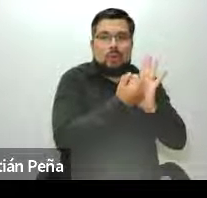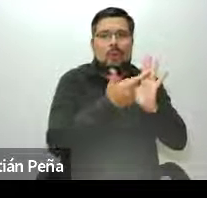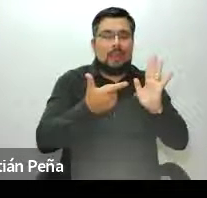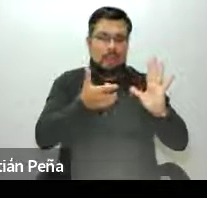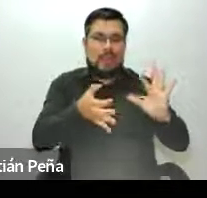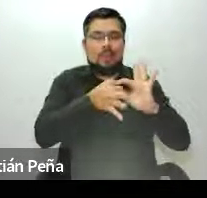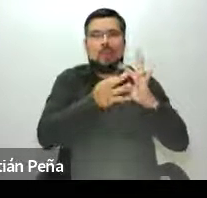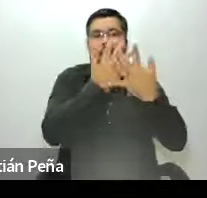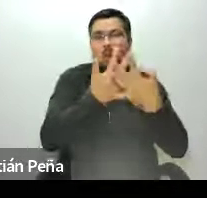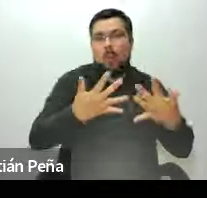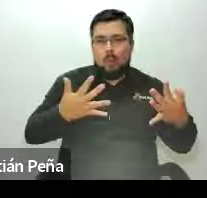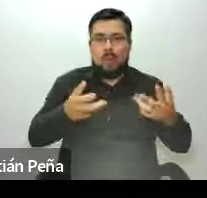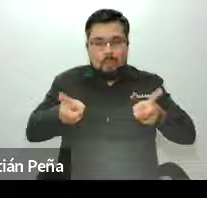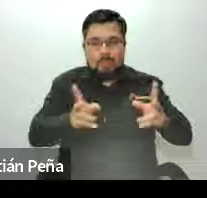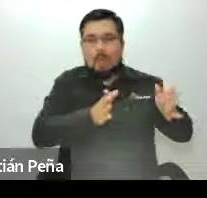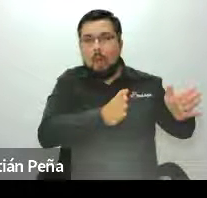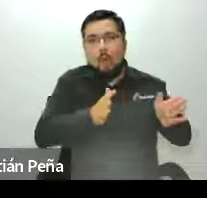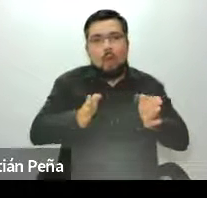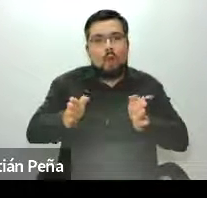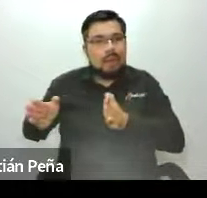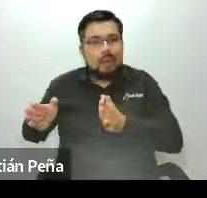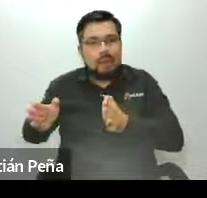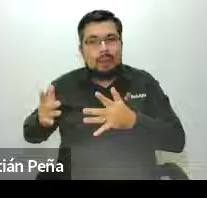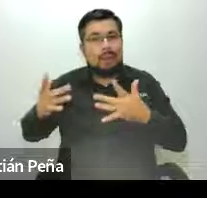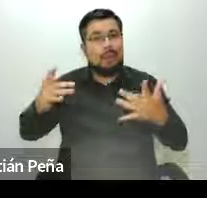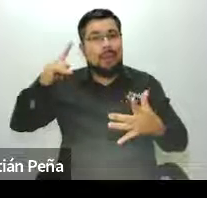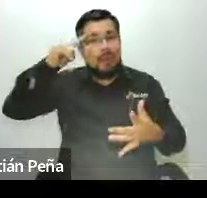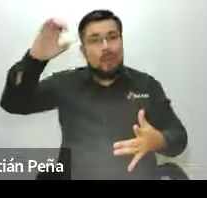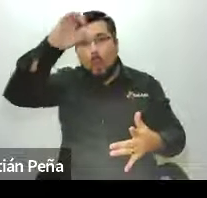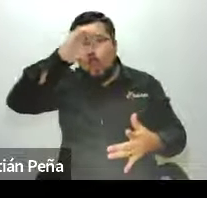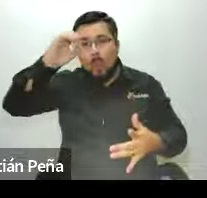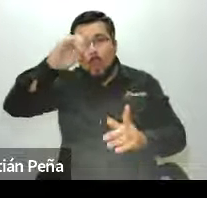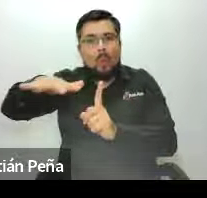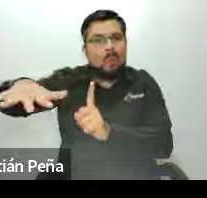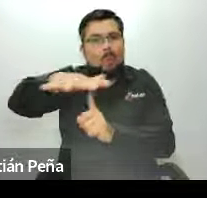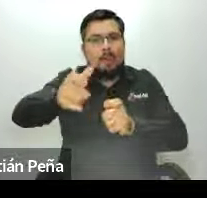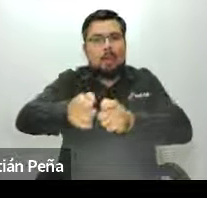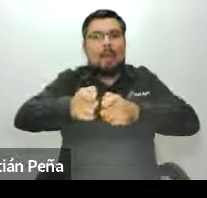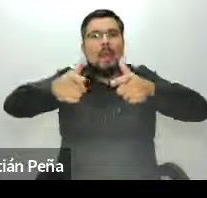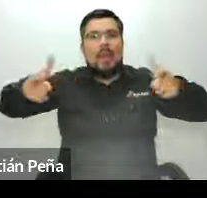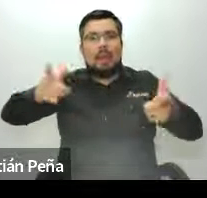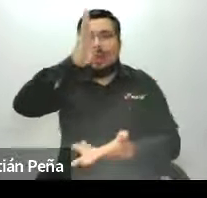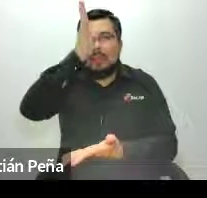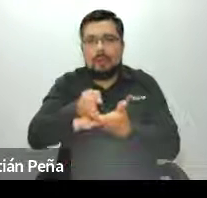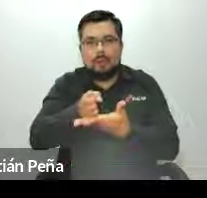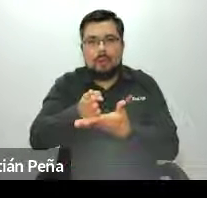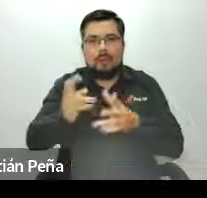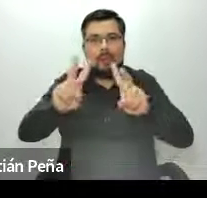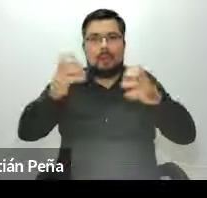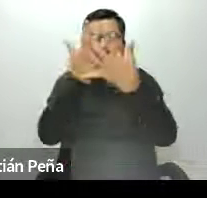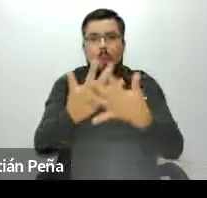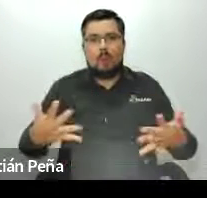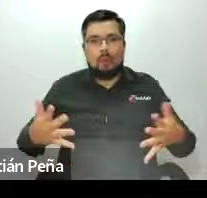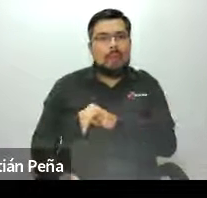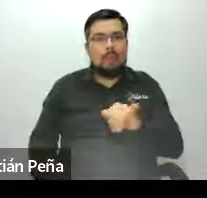permiten ir ordenando también, ¿no es cierto?, desde una perspectiva más amplia la toma de decisiones curriculares. Y luego entonces la